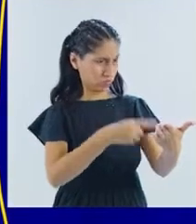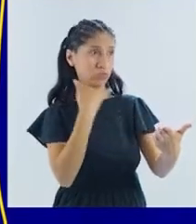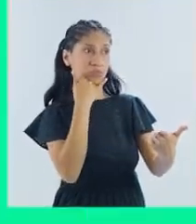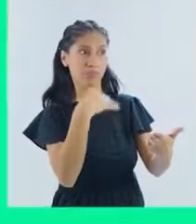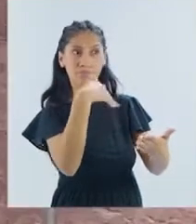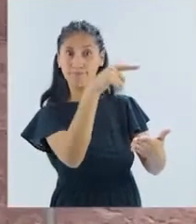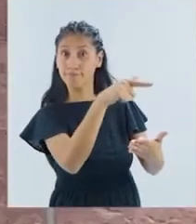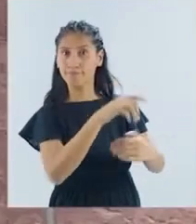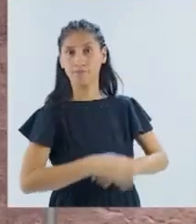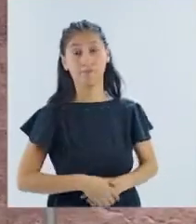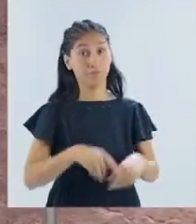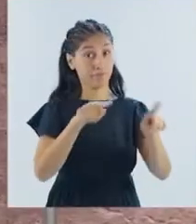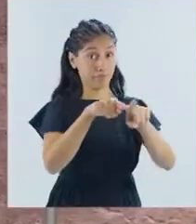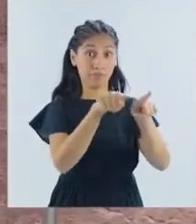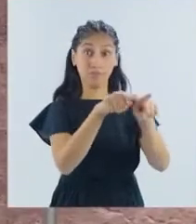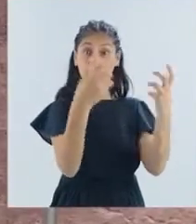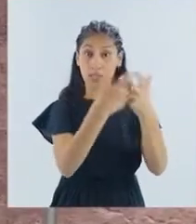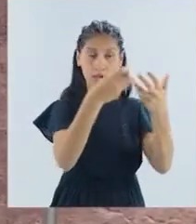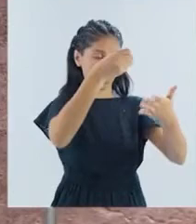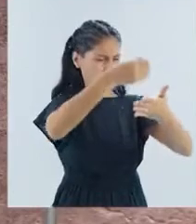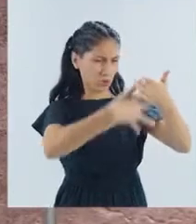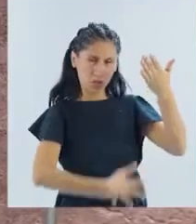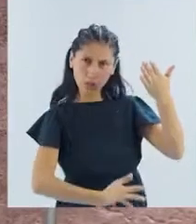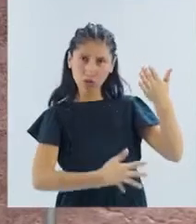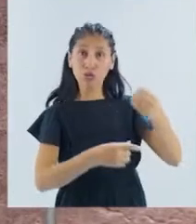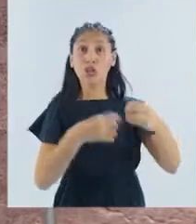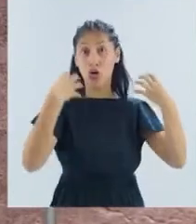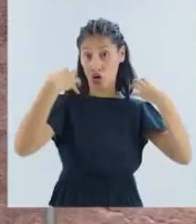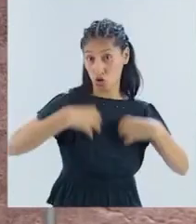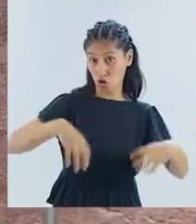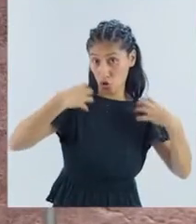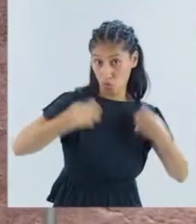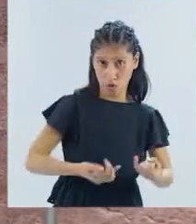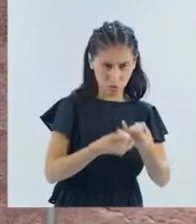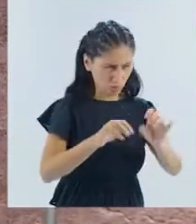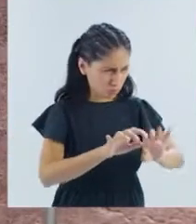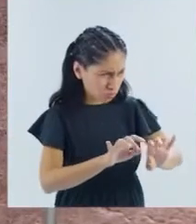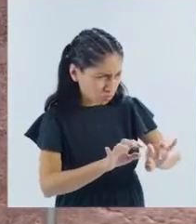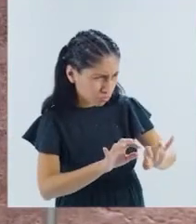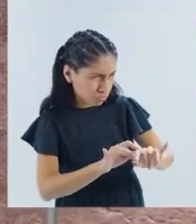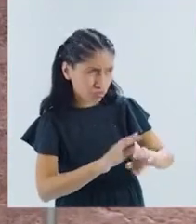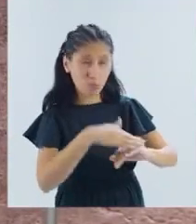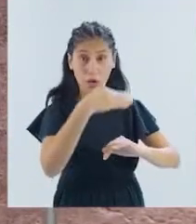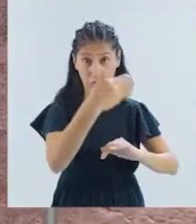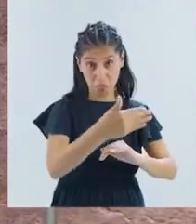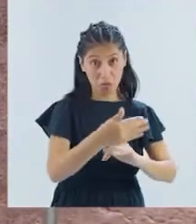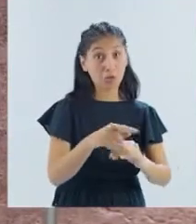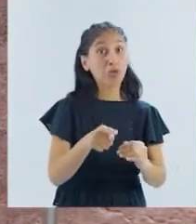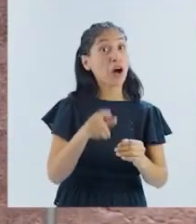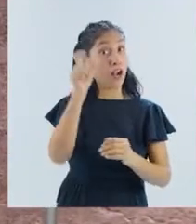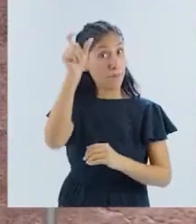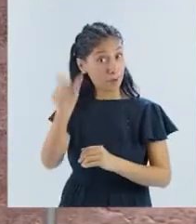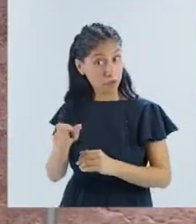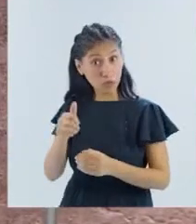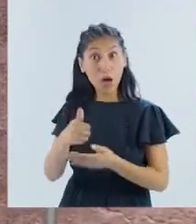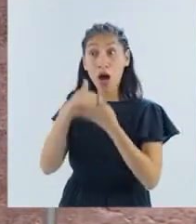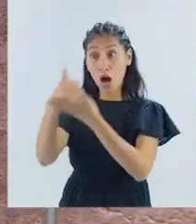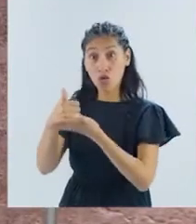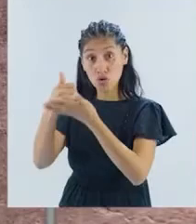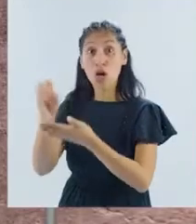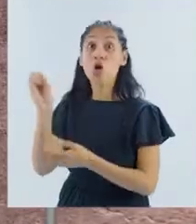etc. Su nombre lo dice. Son textos que redactan los abogados y jueces para emitir la defensa o